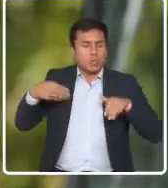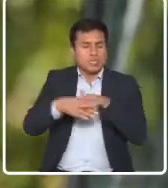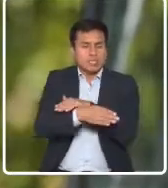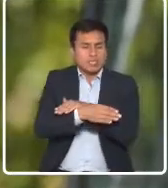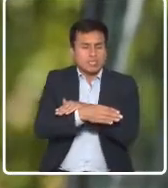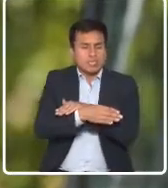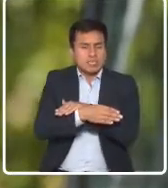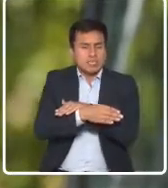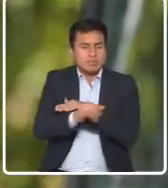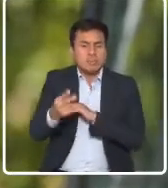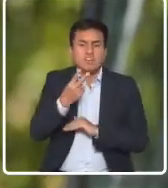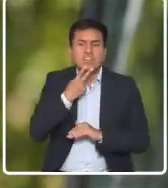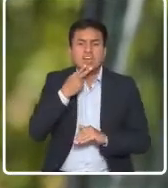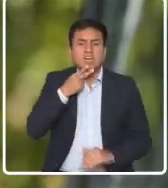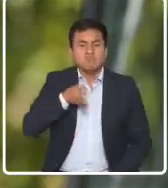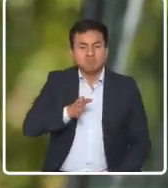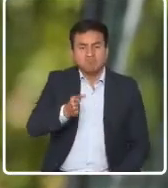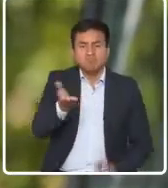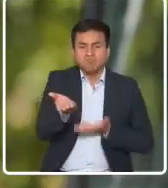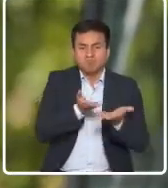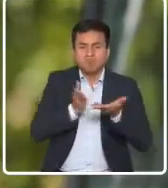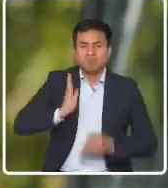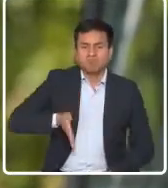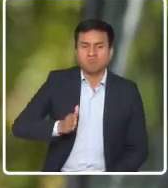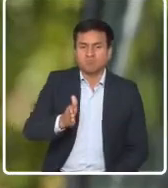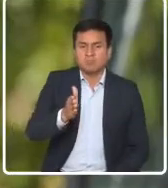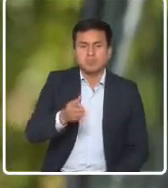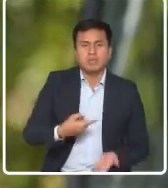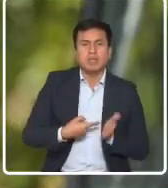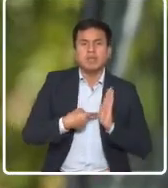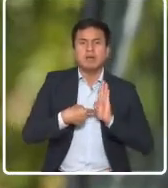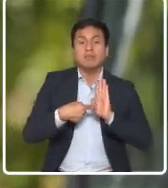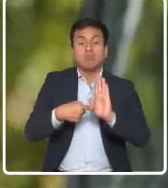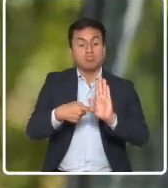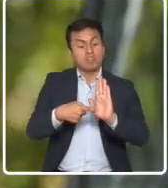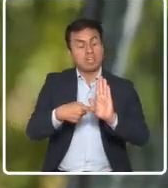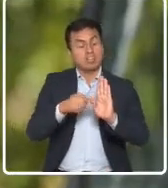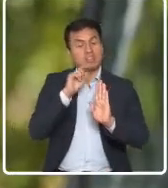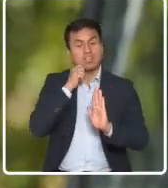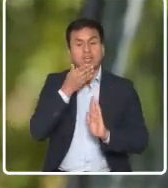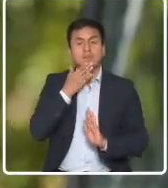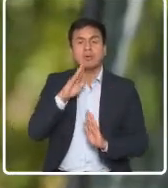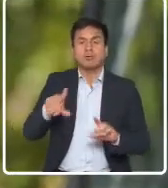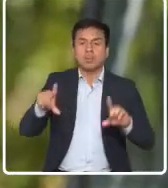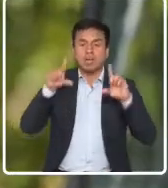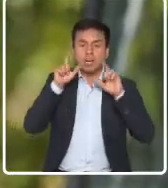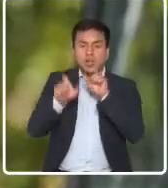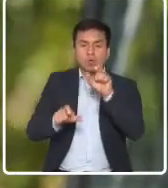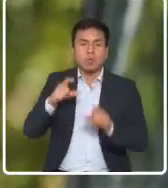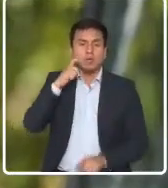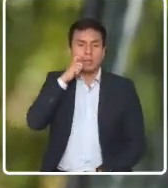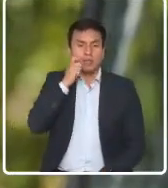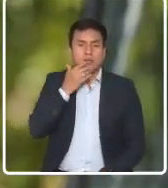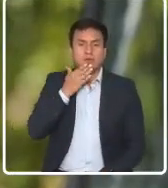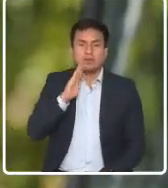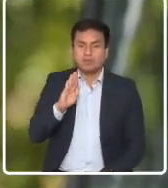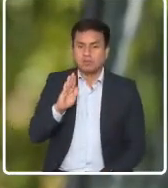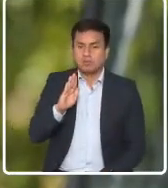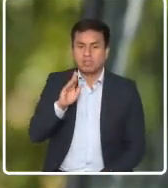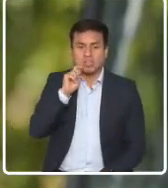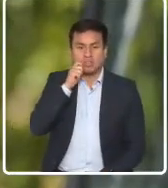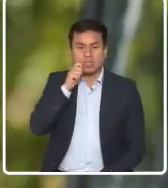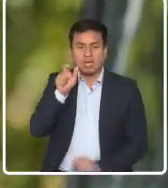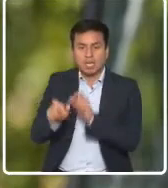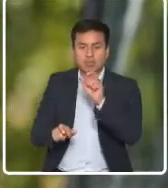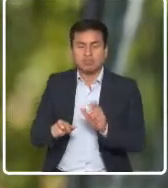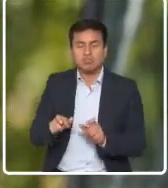y permanecen la vida entera en el servicio, mostrándonos la mejor cara de la humanidad, la de